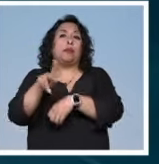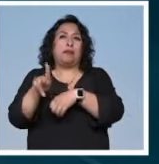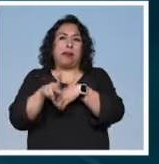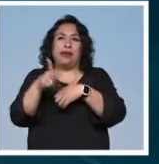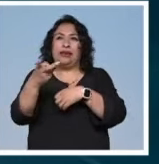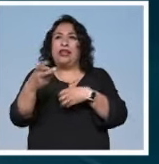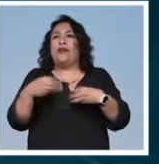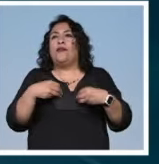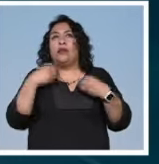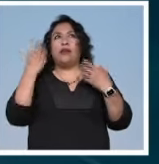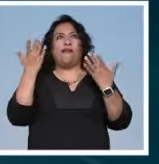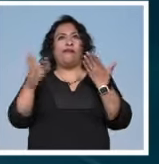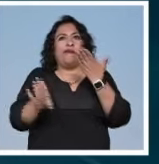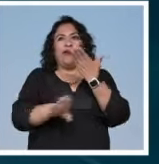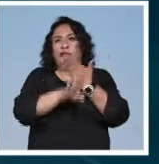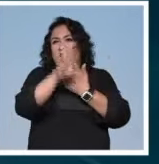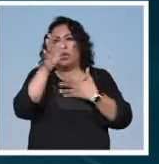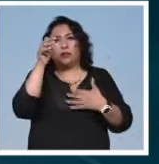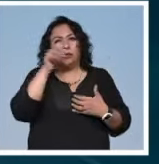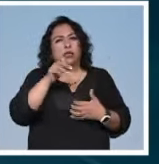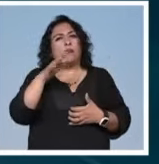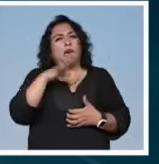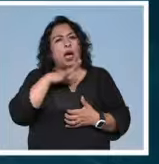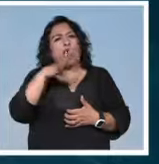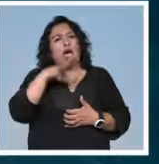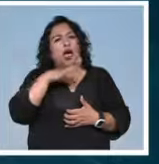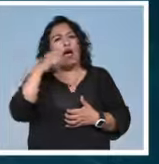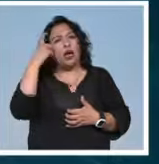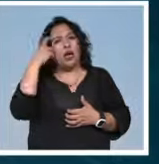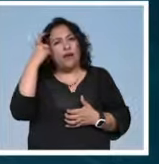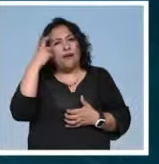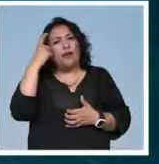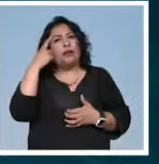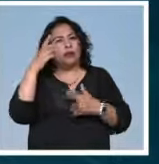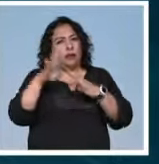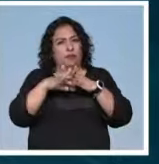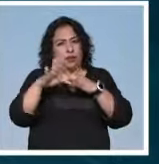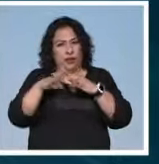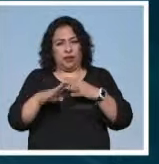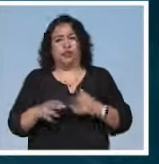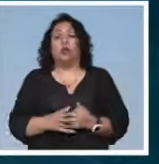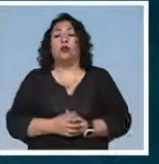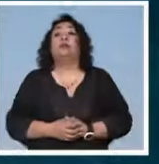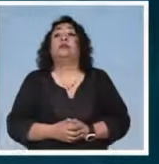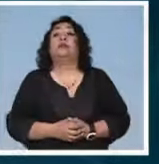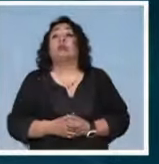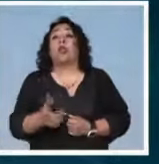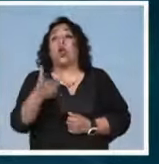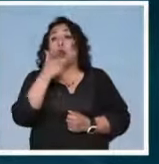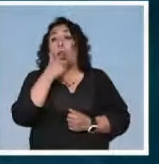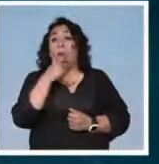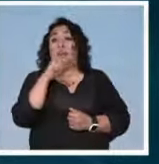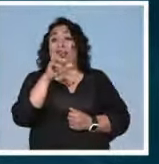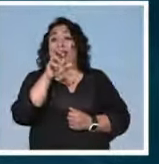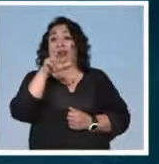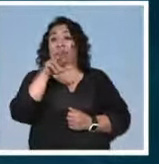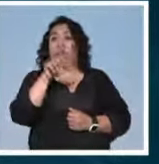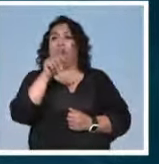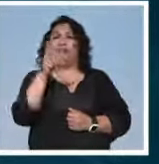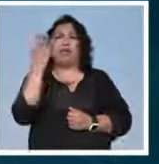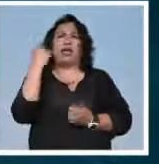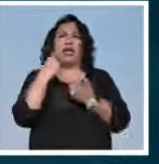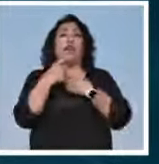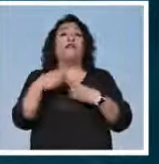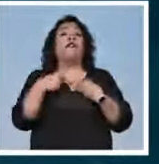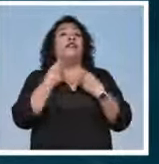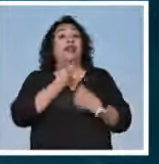vida fantasma que está siempre ahí latiendo en la cabeza del que emigró. Renato Cisneros, quien desde hace varios años vive